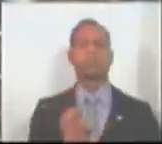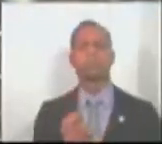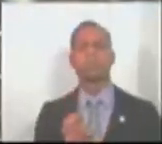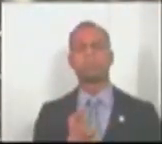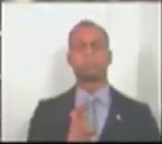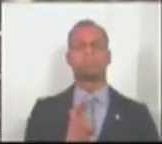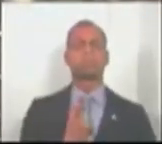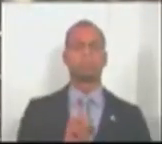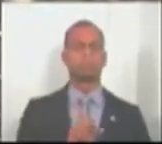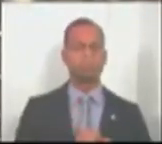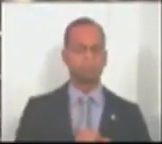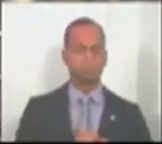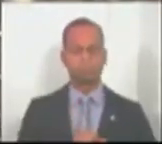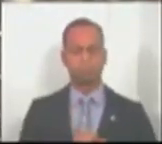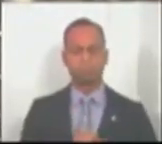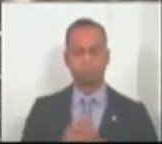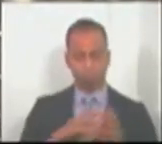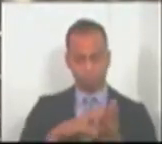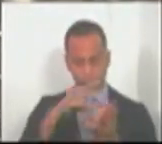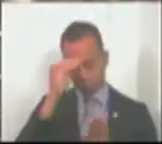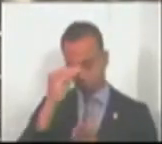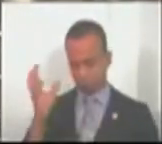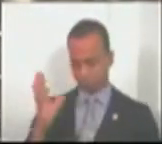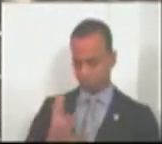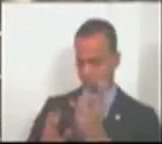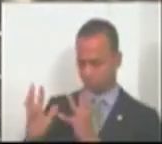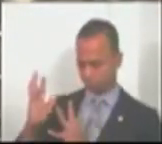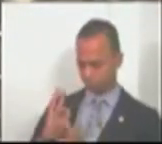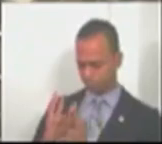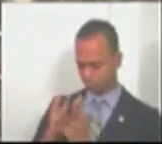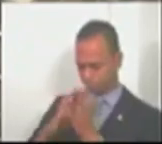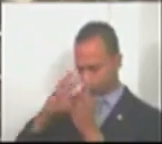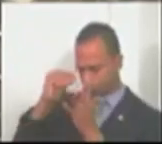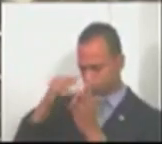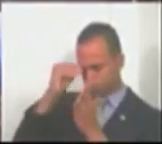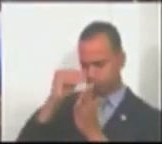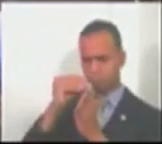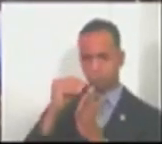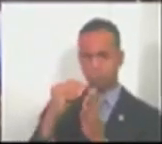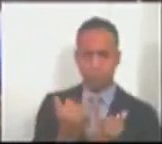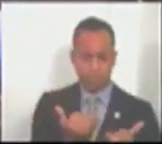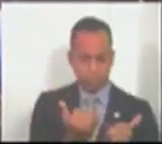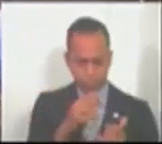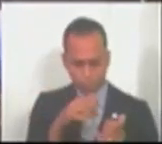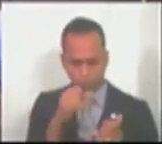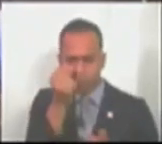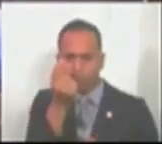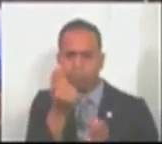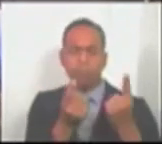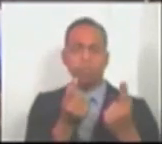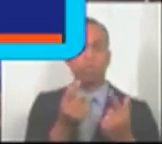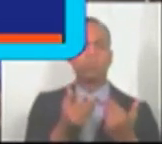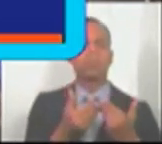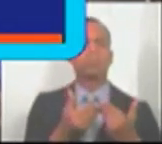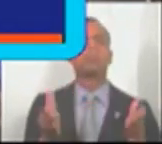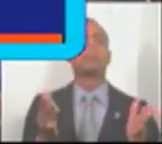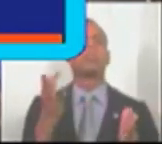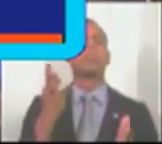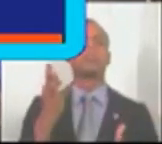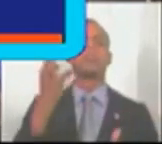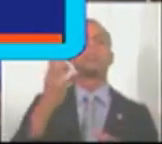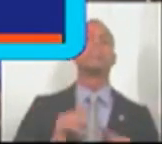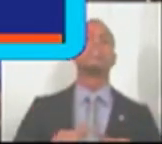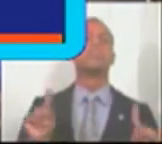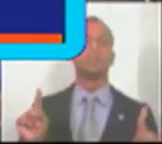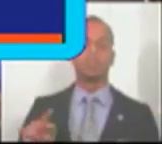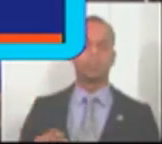oración, Felipe, dice: aprender del pasado, comprender el presente, abrirnos a un futuro